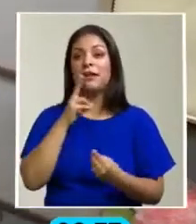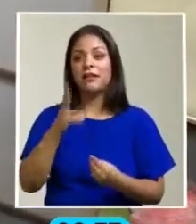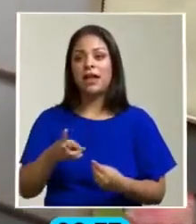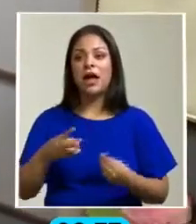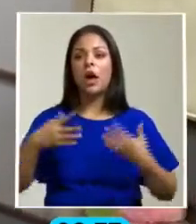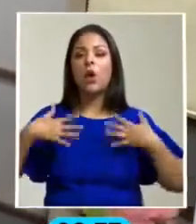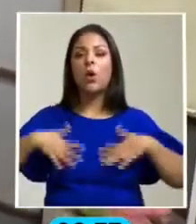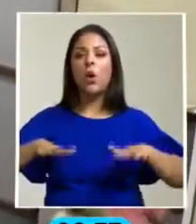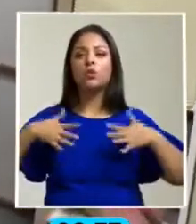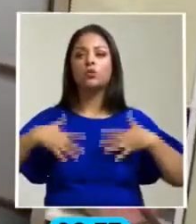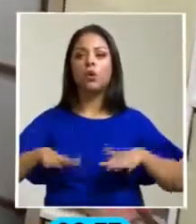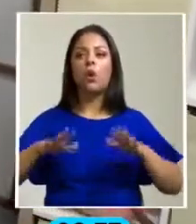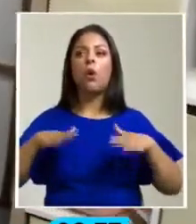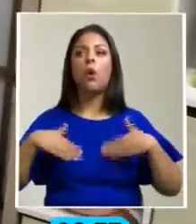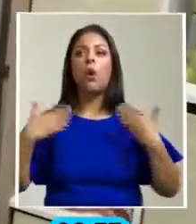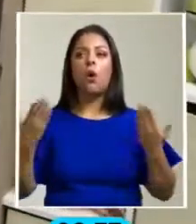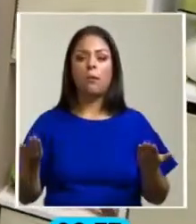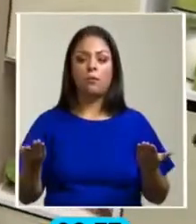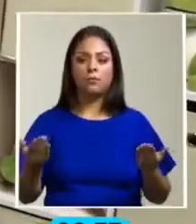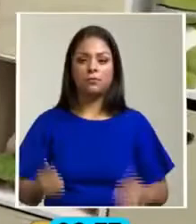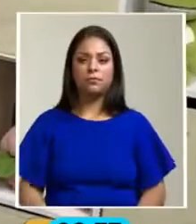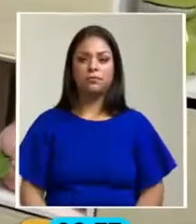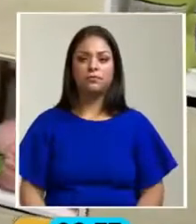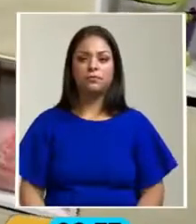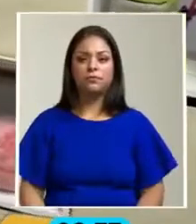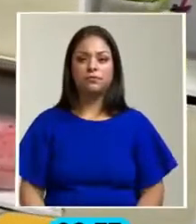¿Con qué le cosió el nuevo vestido?